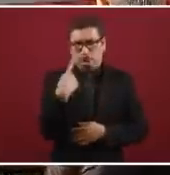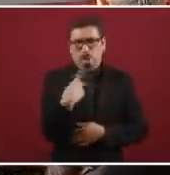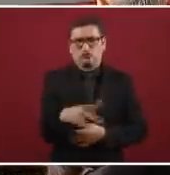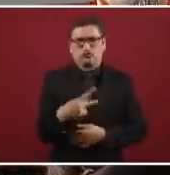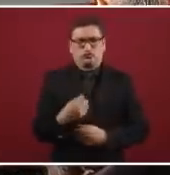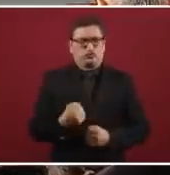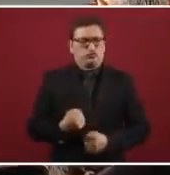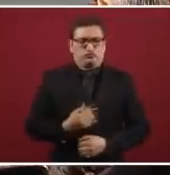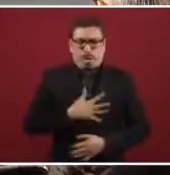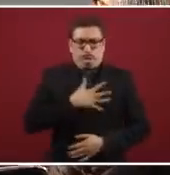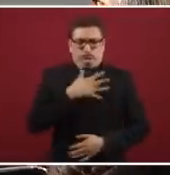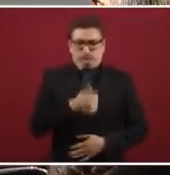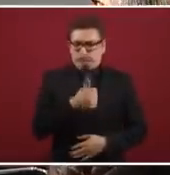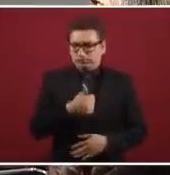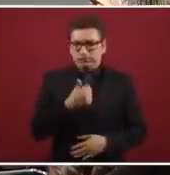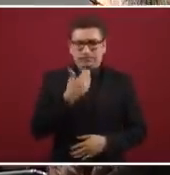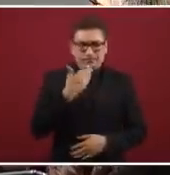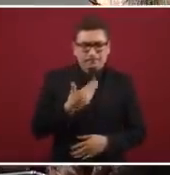como